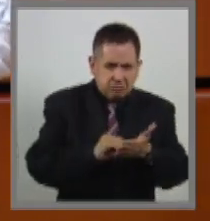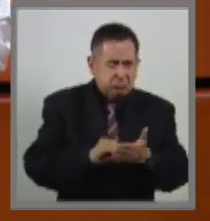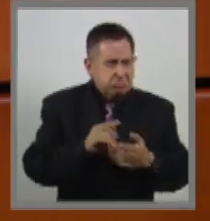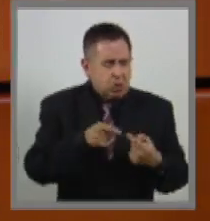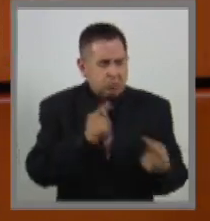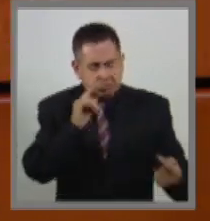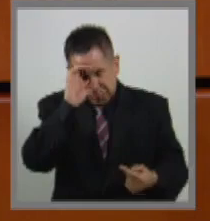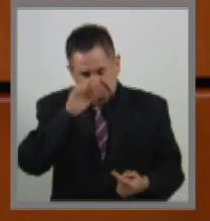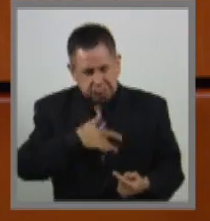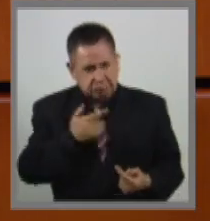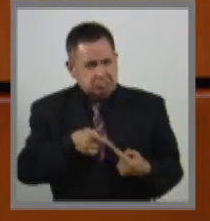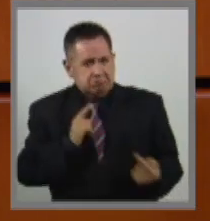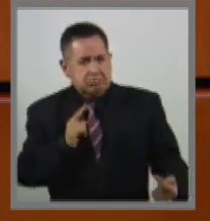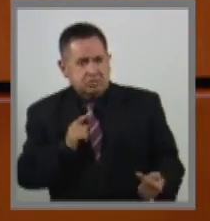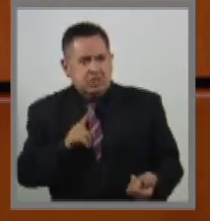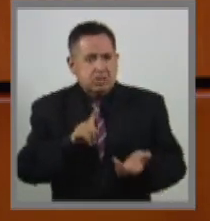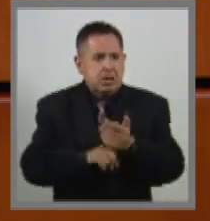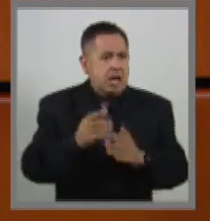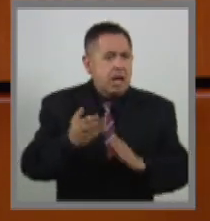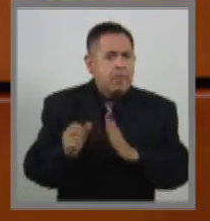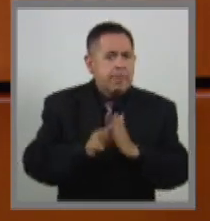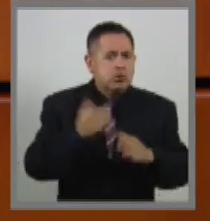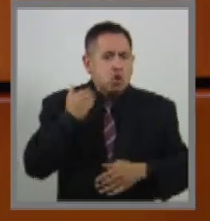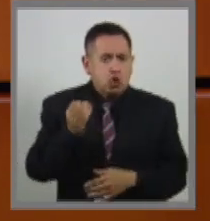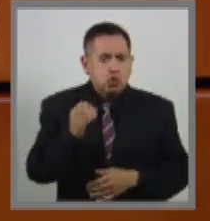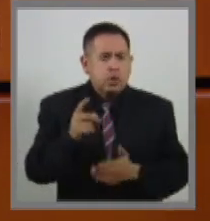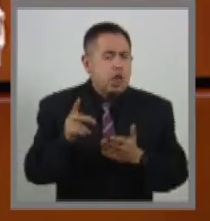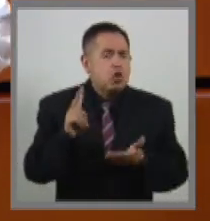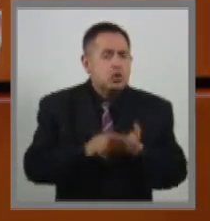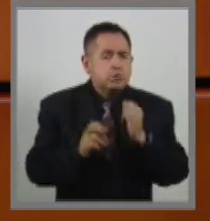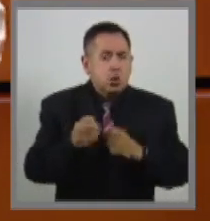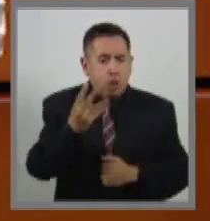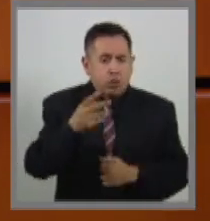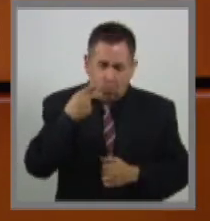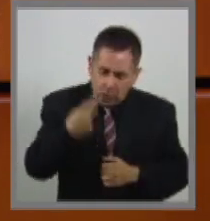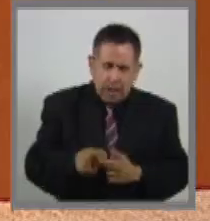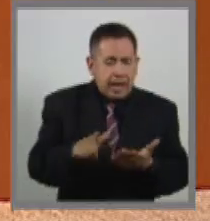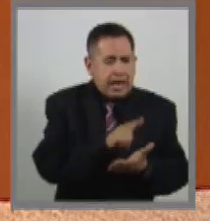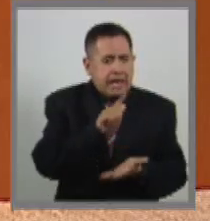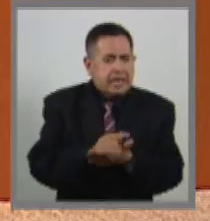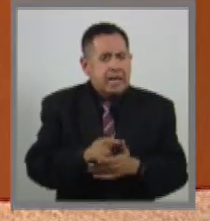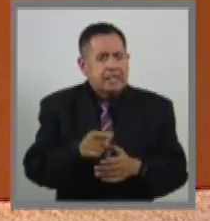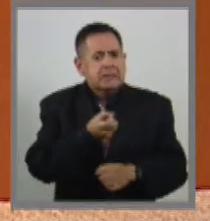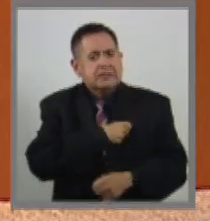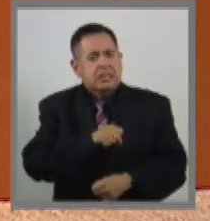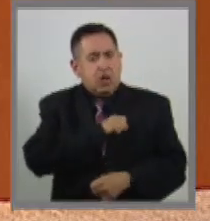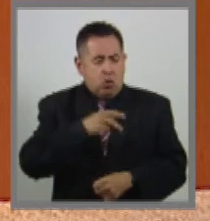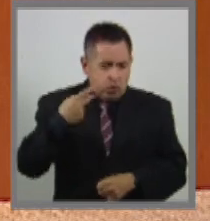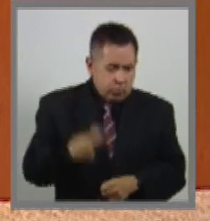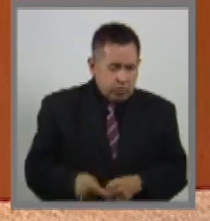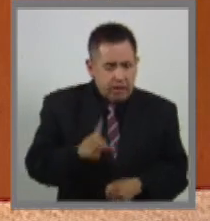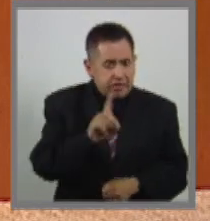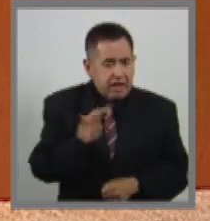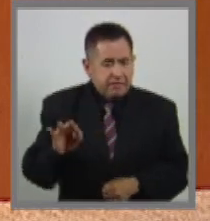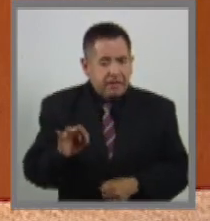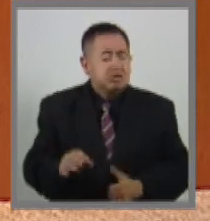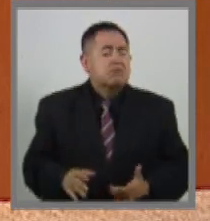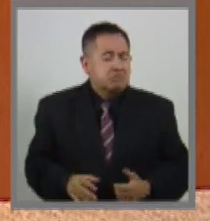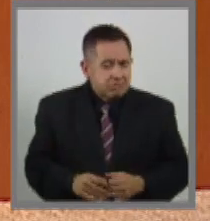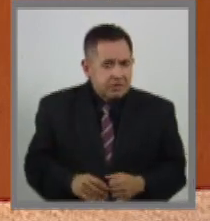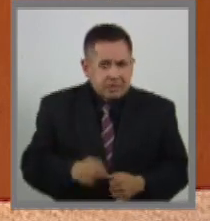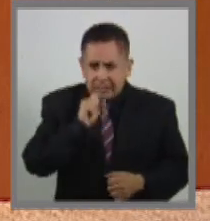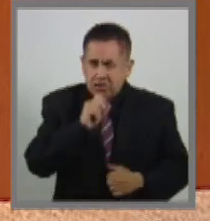objeción de conciencia en el mes de octubre del 2004 en su Ley General, en su Ley de Salud para el Distrito Federal,